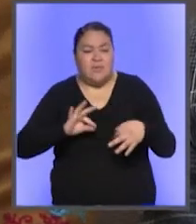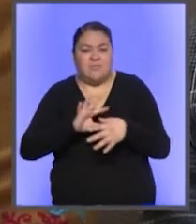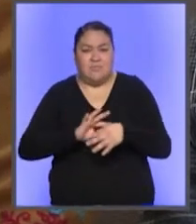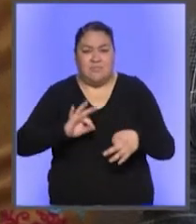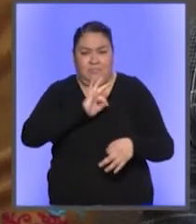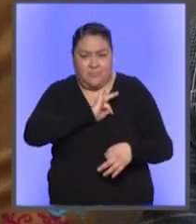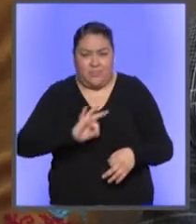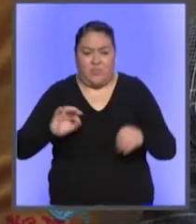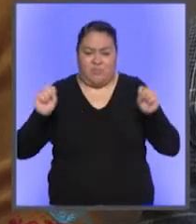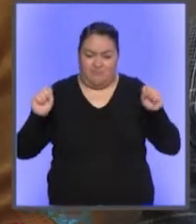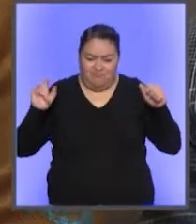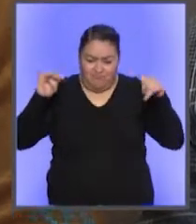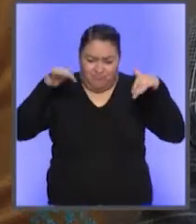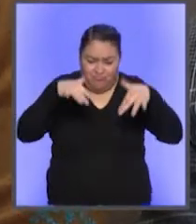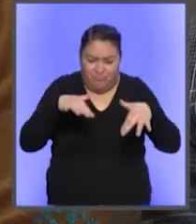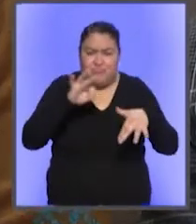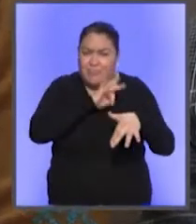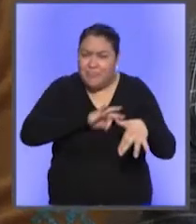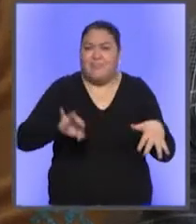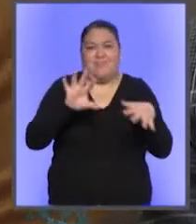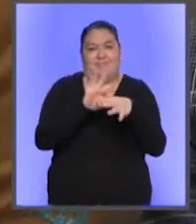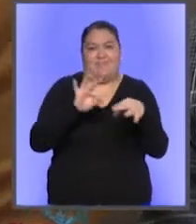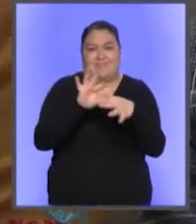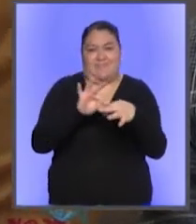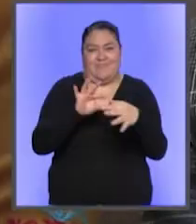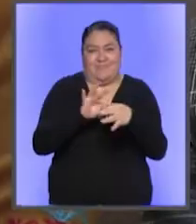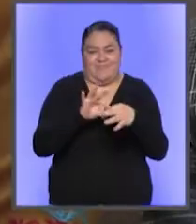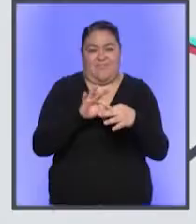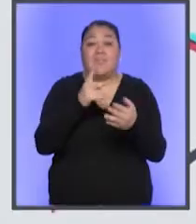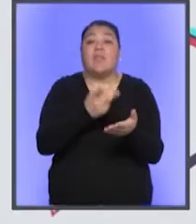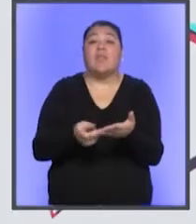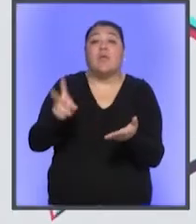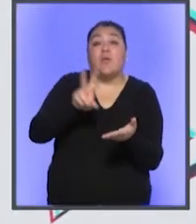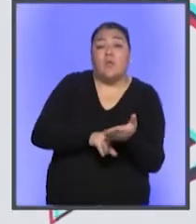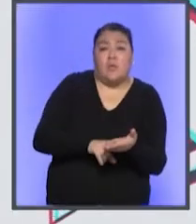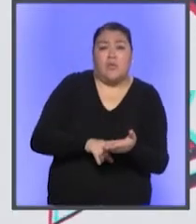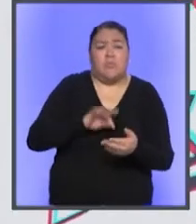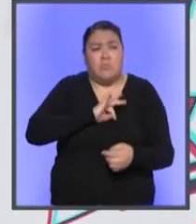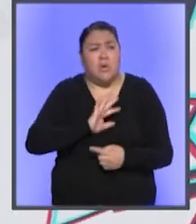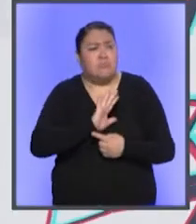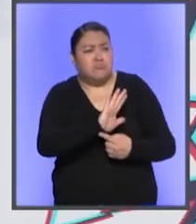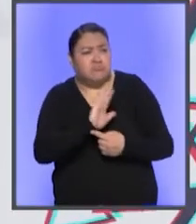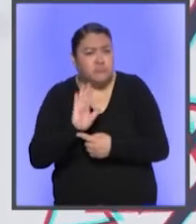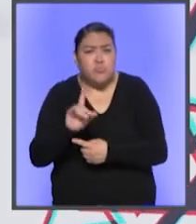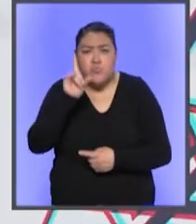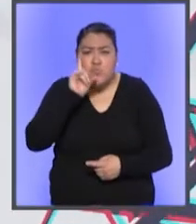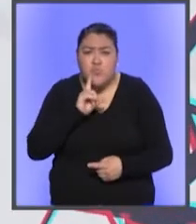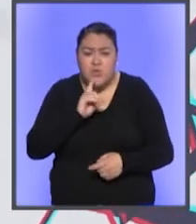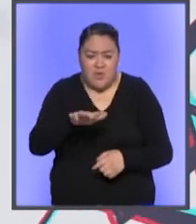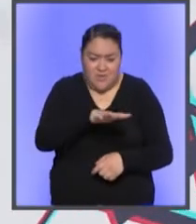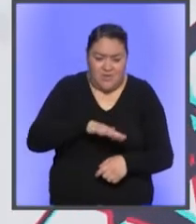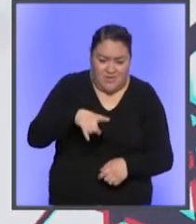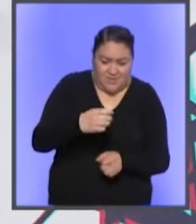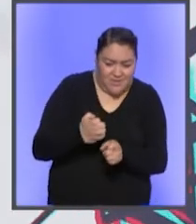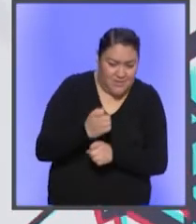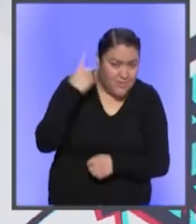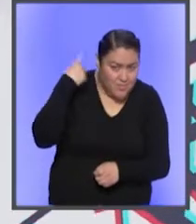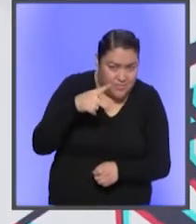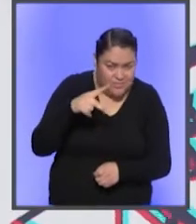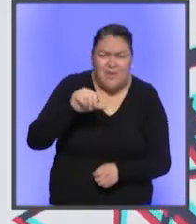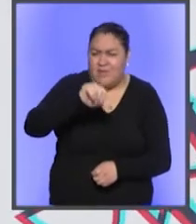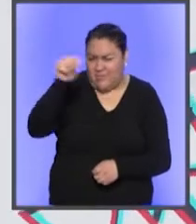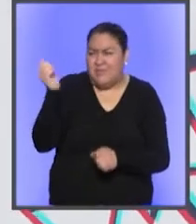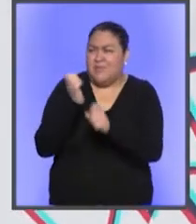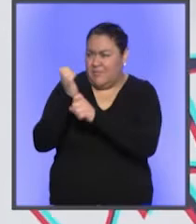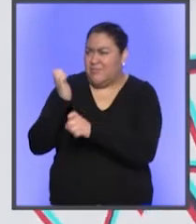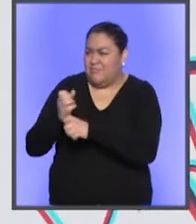puedan estar representando en este tipo de espacios públicos pero también en otros y que las puedan conocer no solamente en el estado de Puebla